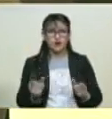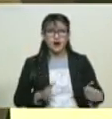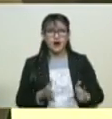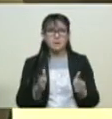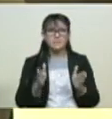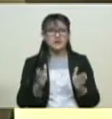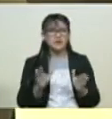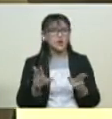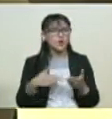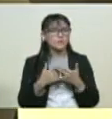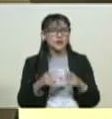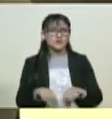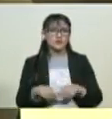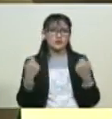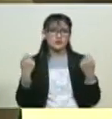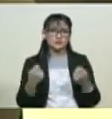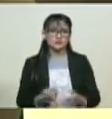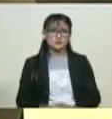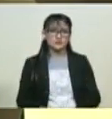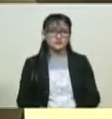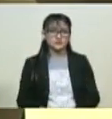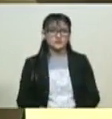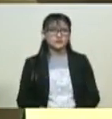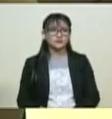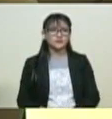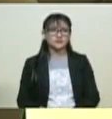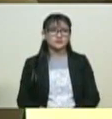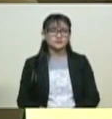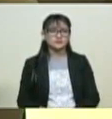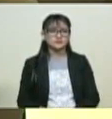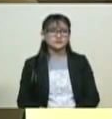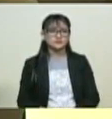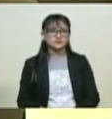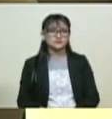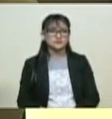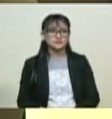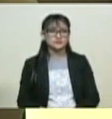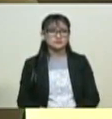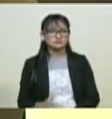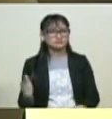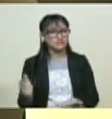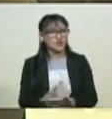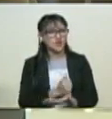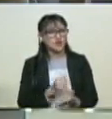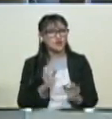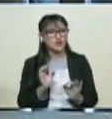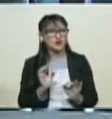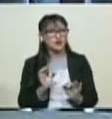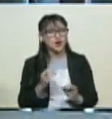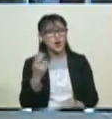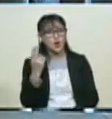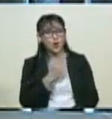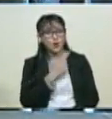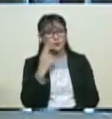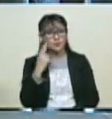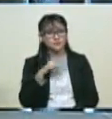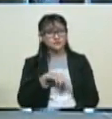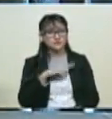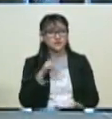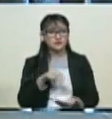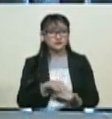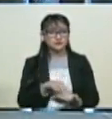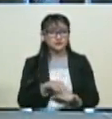de la no-violencia y para desechar definitivamente como un gran compromiso nacional